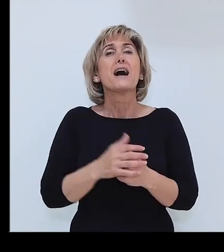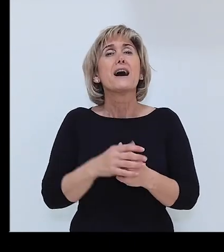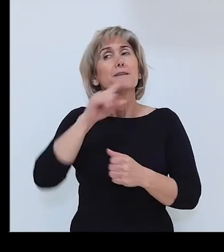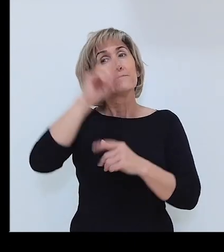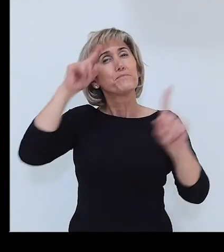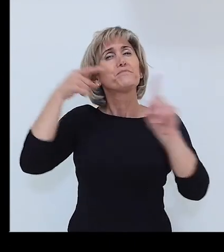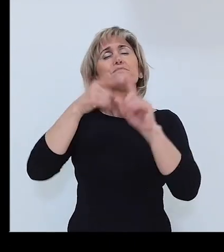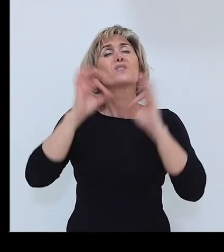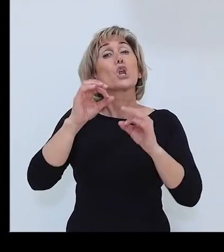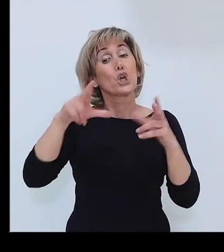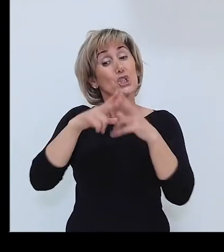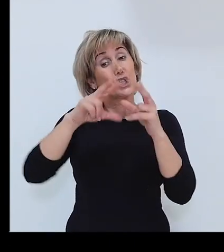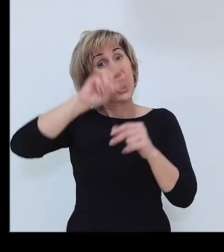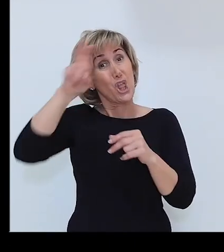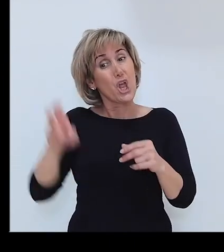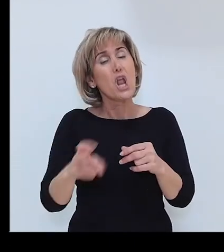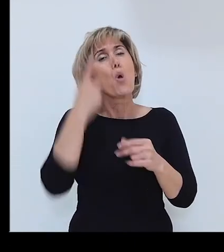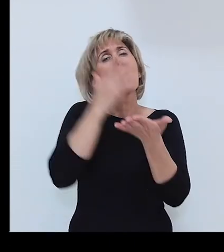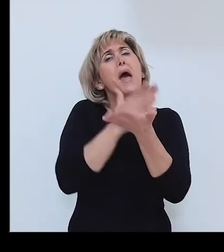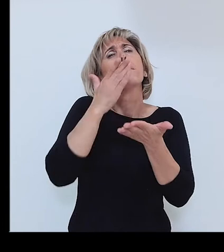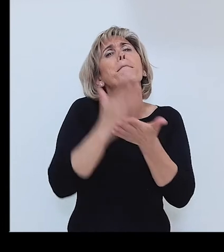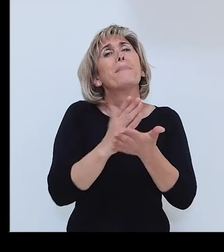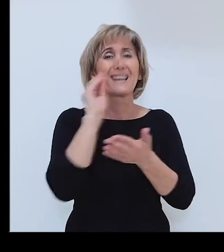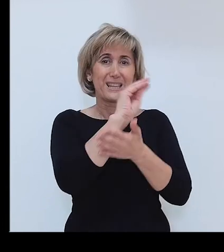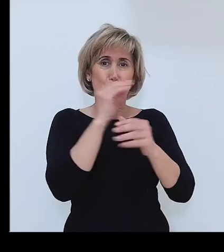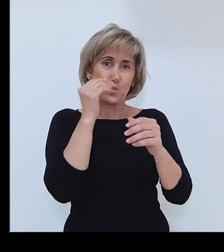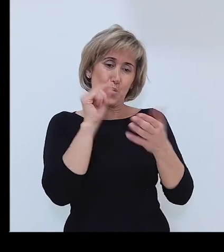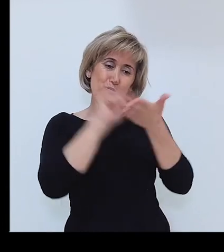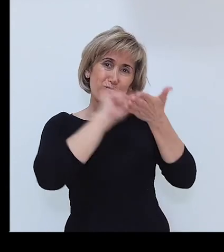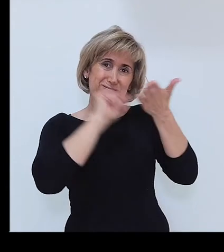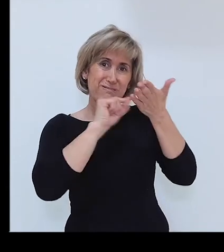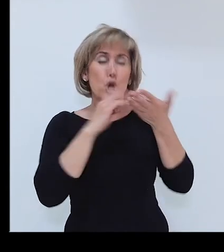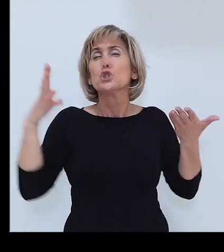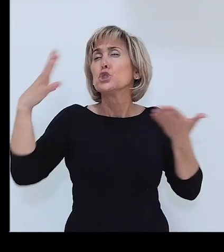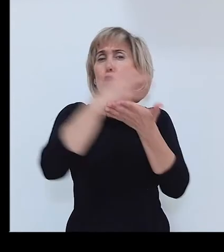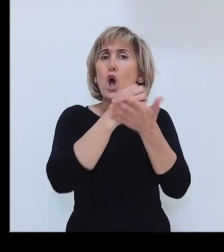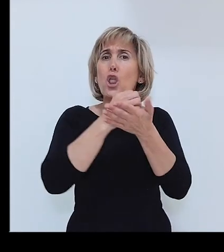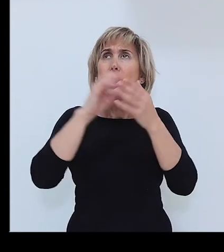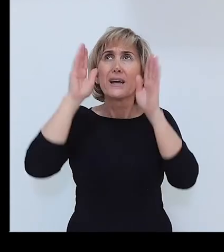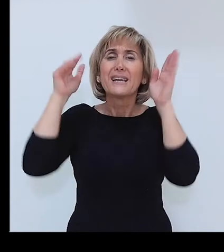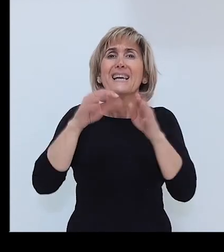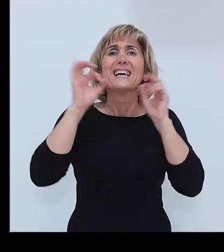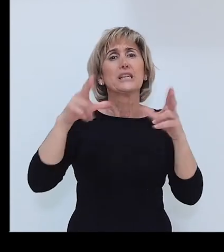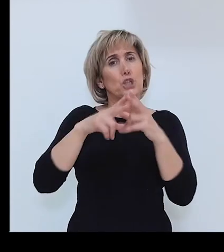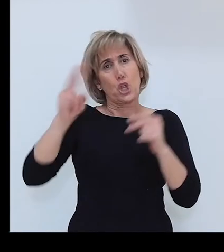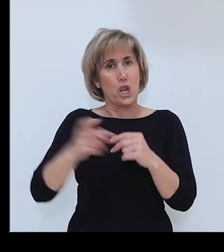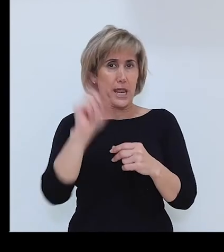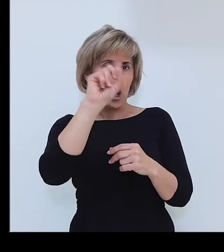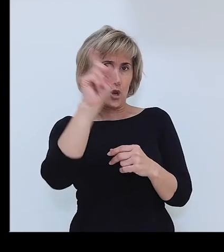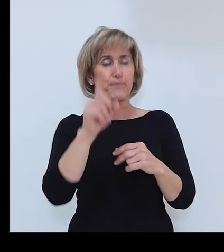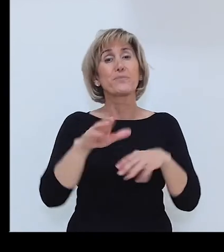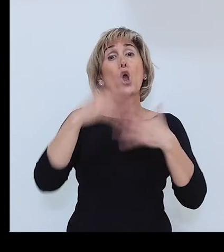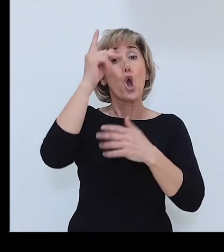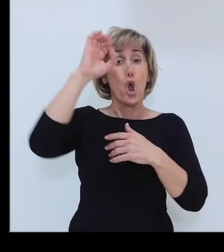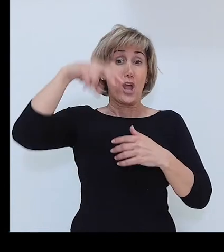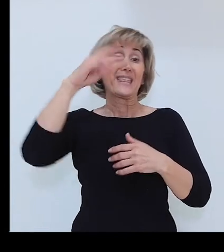la sociología es una parte de su obra, pero no es toda su obra, ¿no? Mientras que Comte, sí, digamos que su sociología